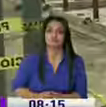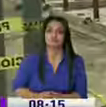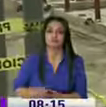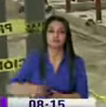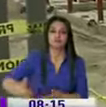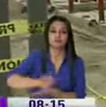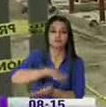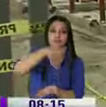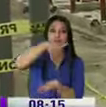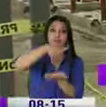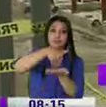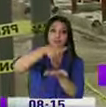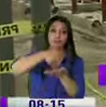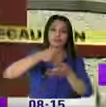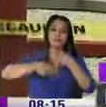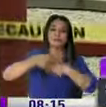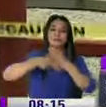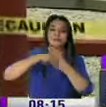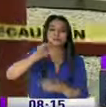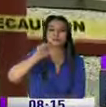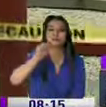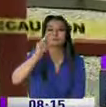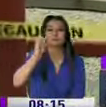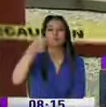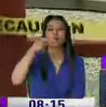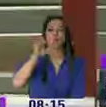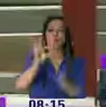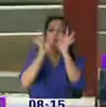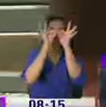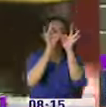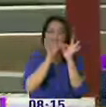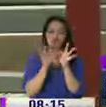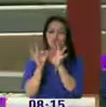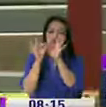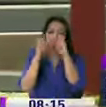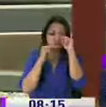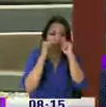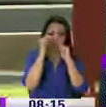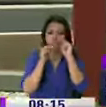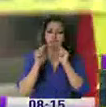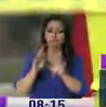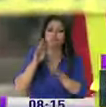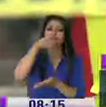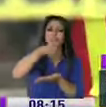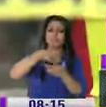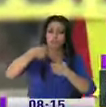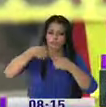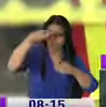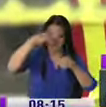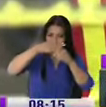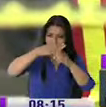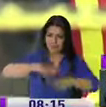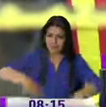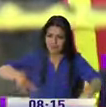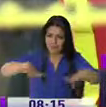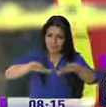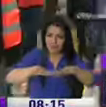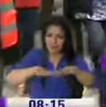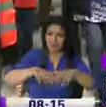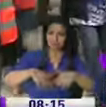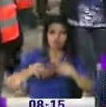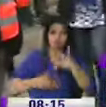Centro Comercial Pasaje Sanguña, que es parte del Plan Integral de Preservación y Embellecimiento del Centro Histórico, avanza a